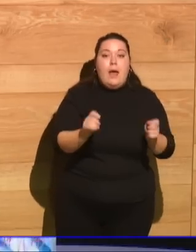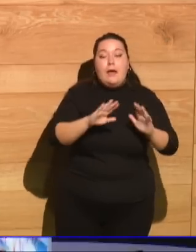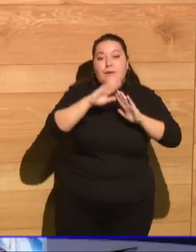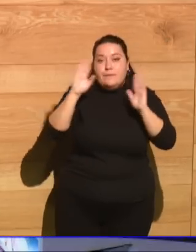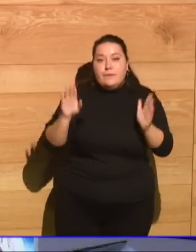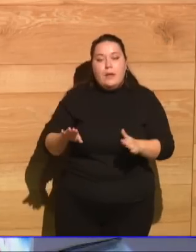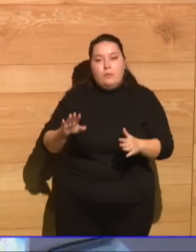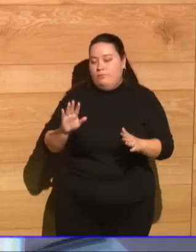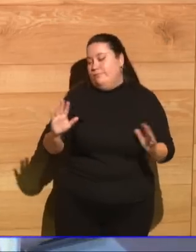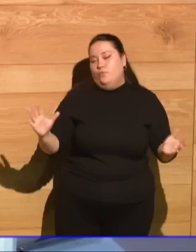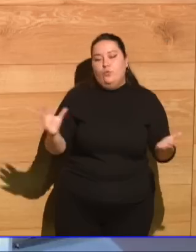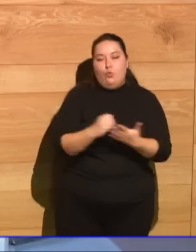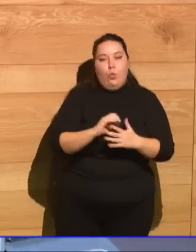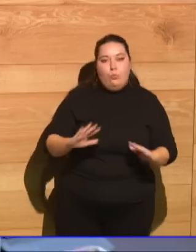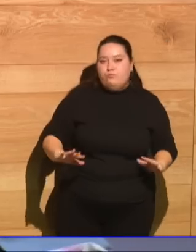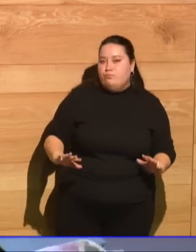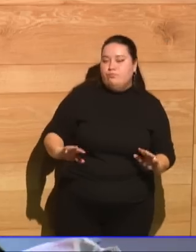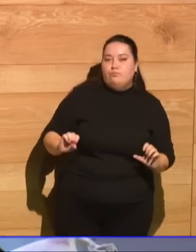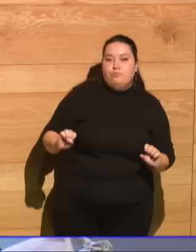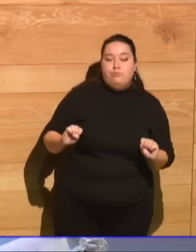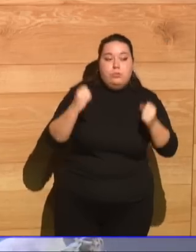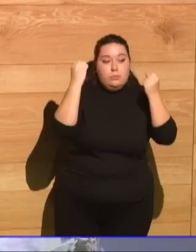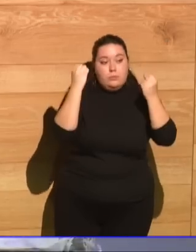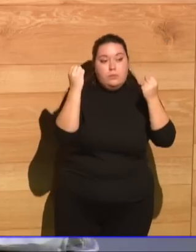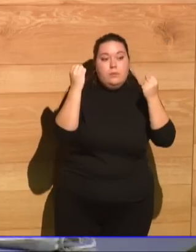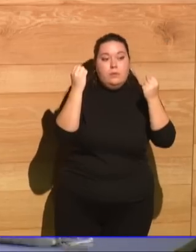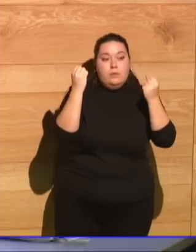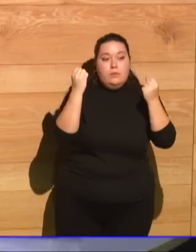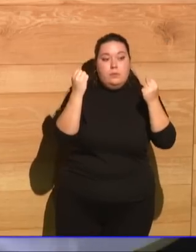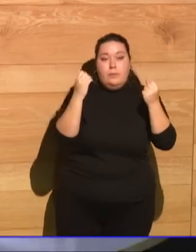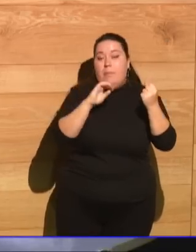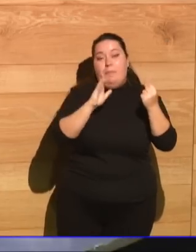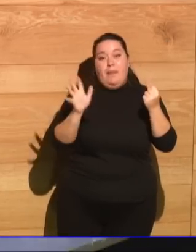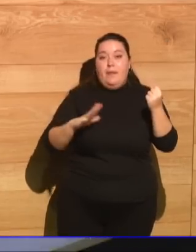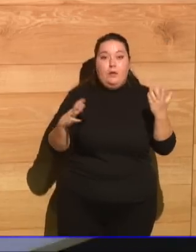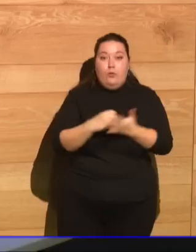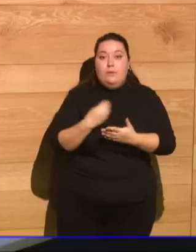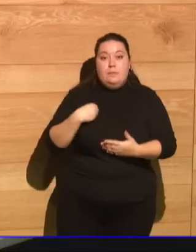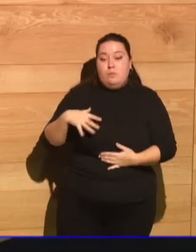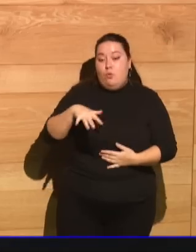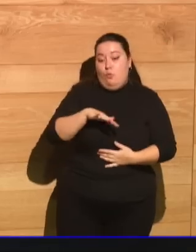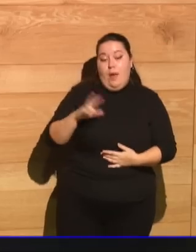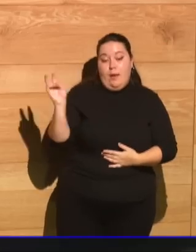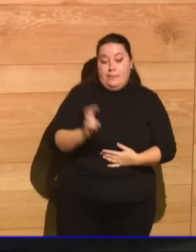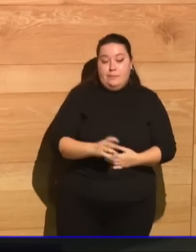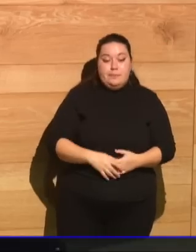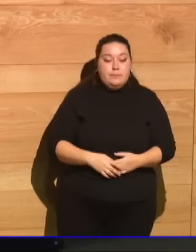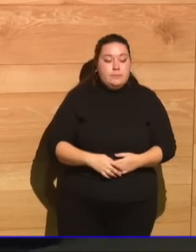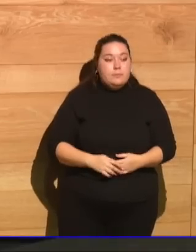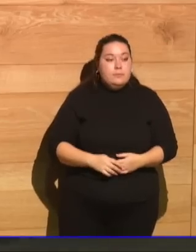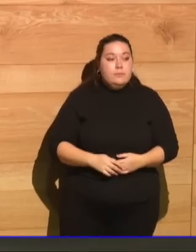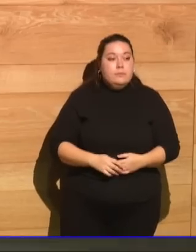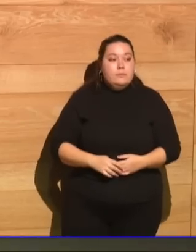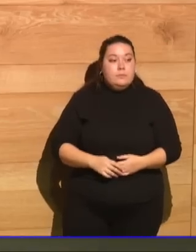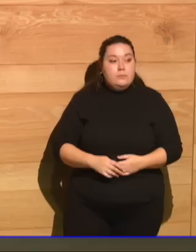acaba revolucionándolo todo y que es verdad que todos proceden del mismo lugar. Sí, suele pasar que la generación dicen, no hay